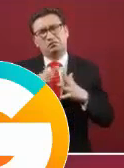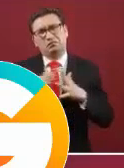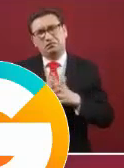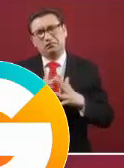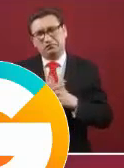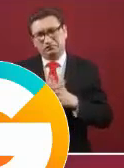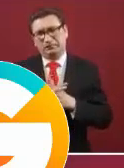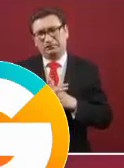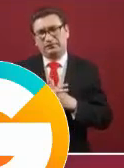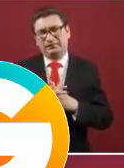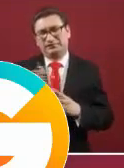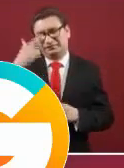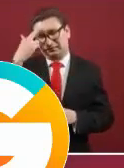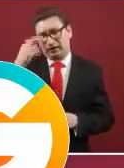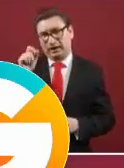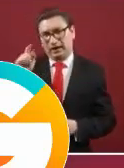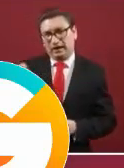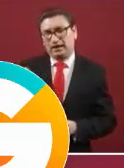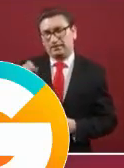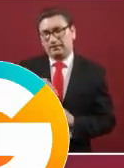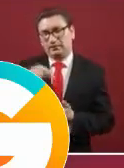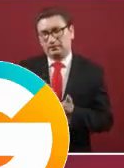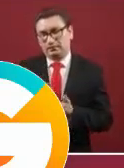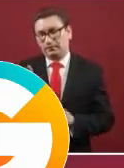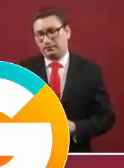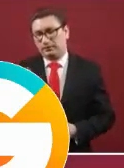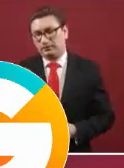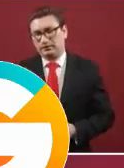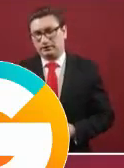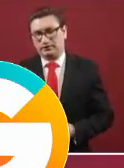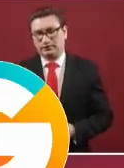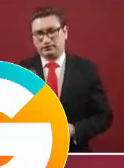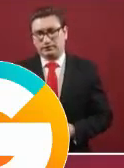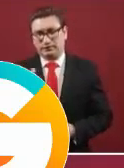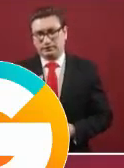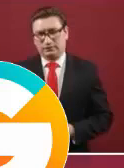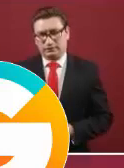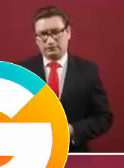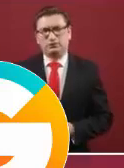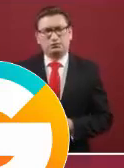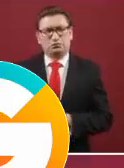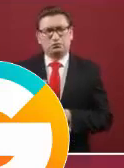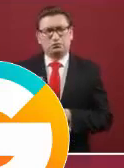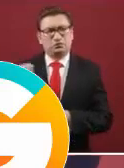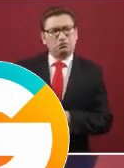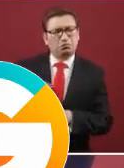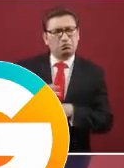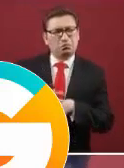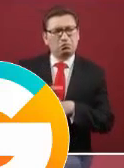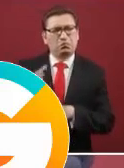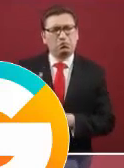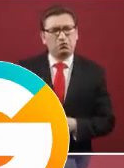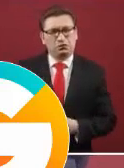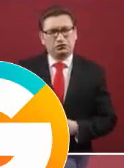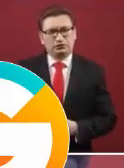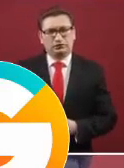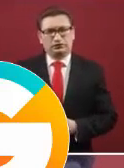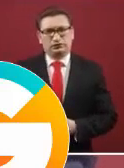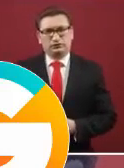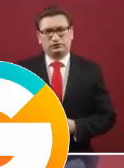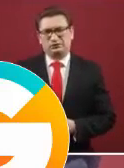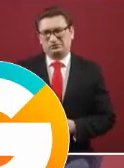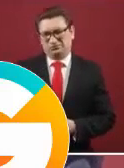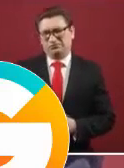Negras. Ahí vamos a hacer el acto. ¿Por qué en